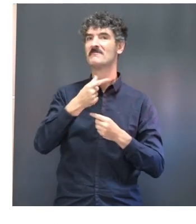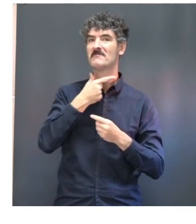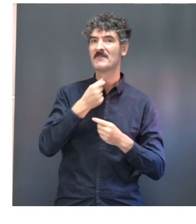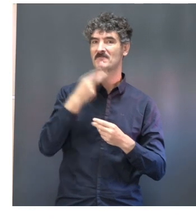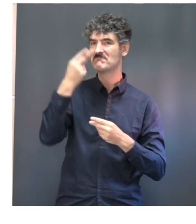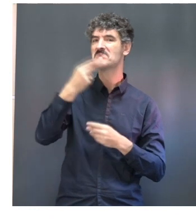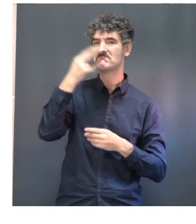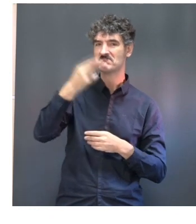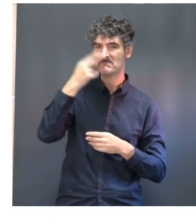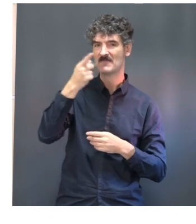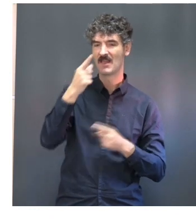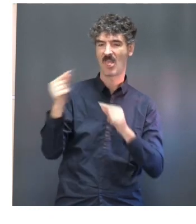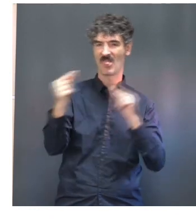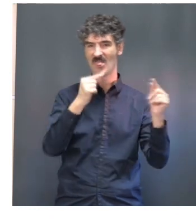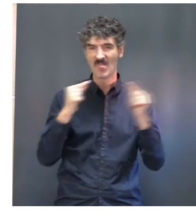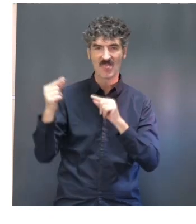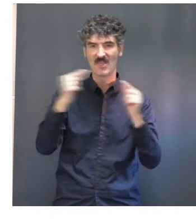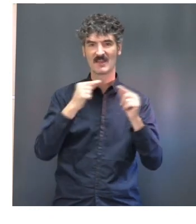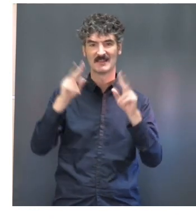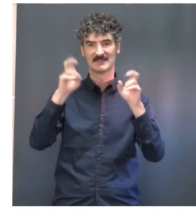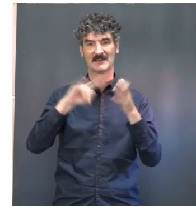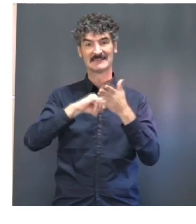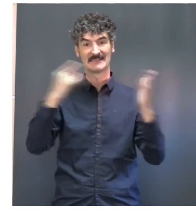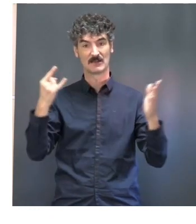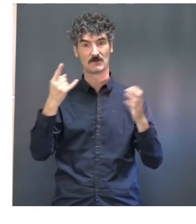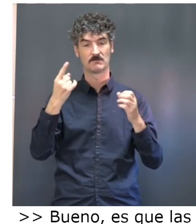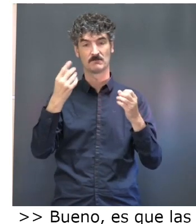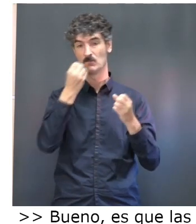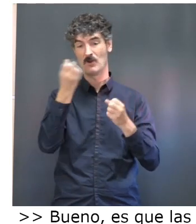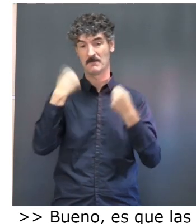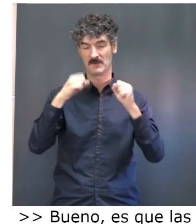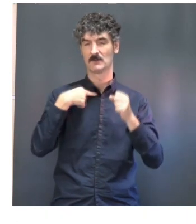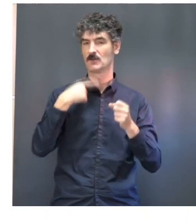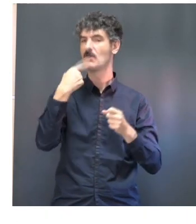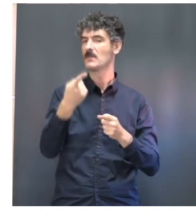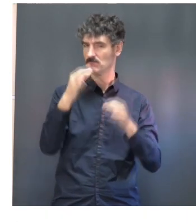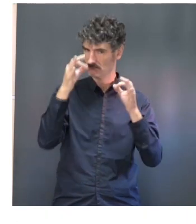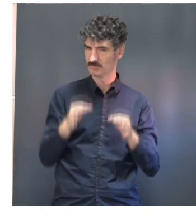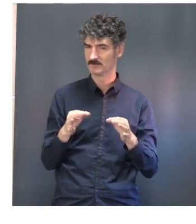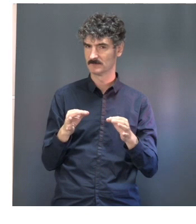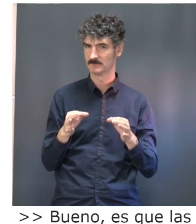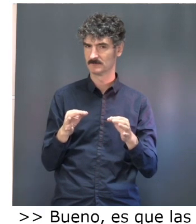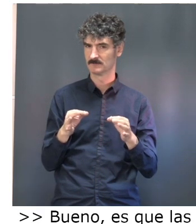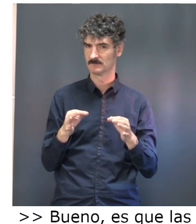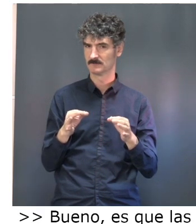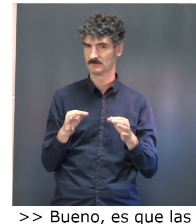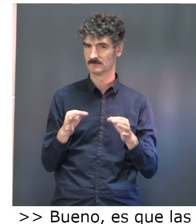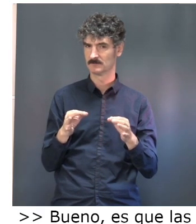este diálogo, a ver, sobre la tecnología, las buenas prácticas y confirmar quizá un poco que donde